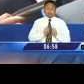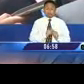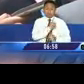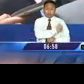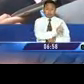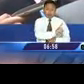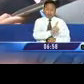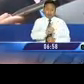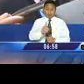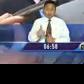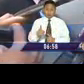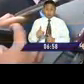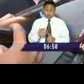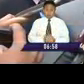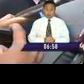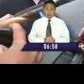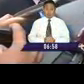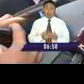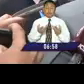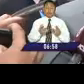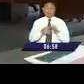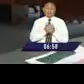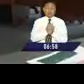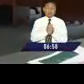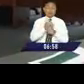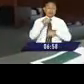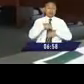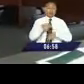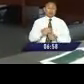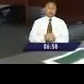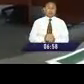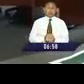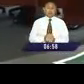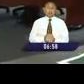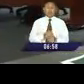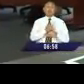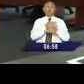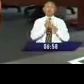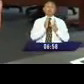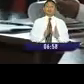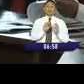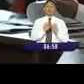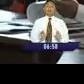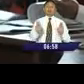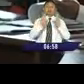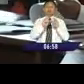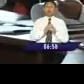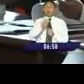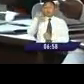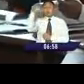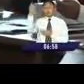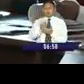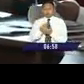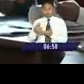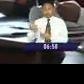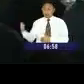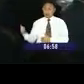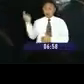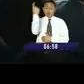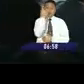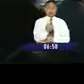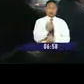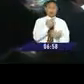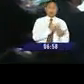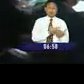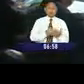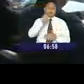cada una de las mesas y poder aprovechar el tiempo. El funcionario de las Naciones Unidas podría acudir la próxima semana hasta las reuniones entre